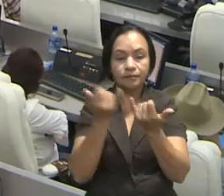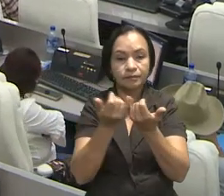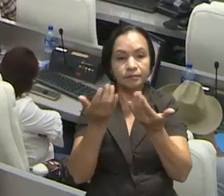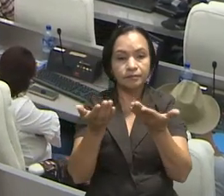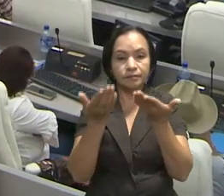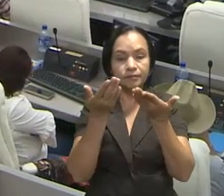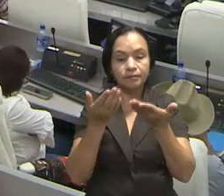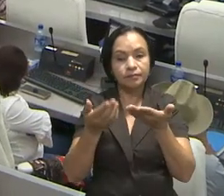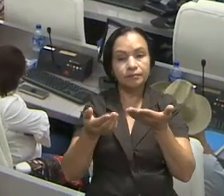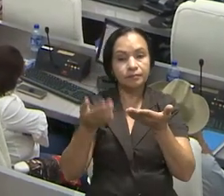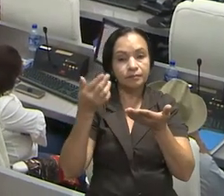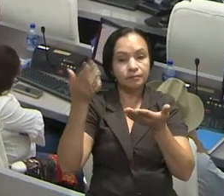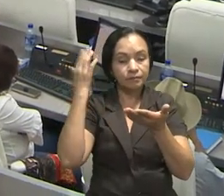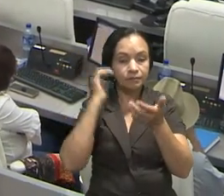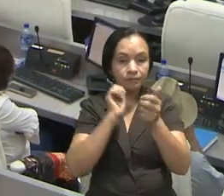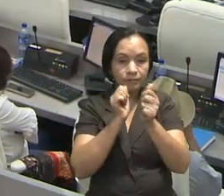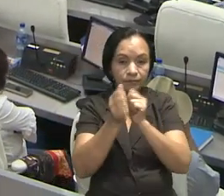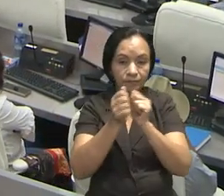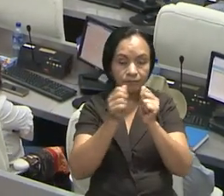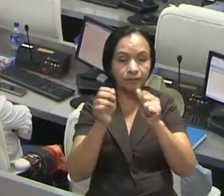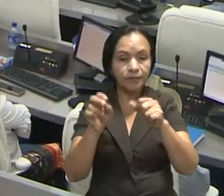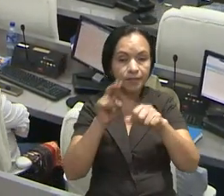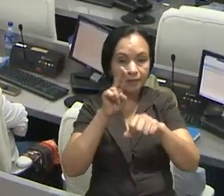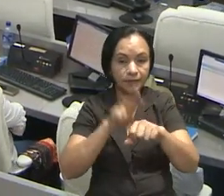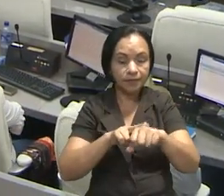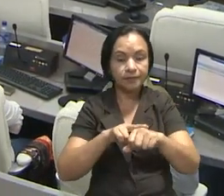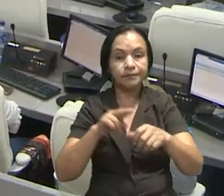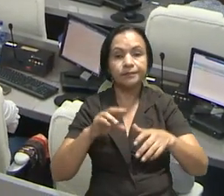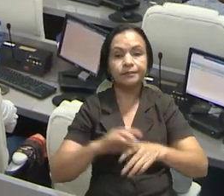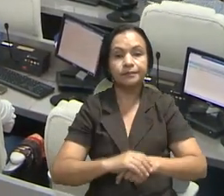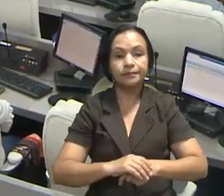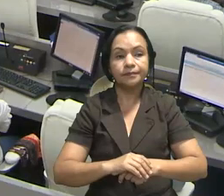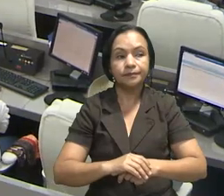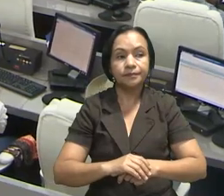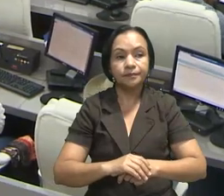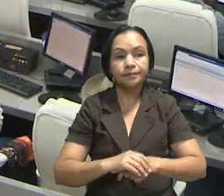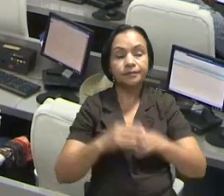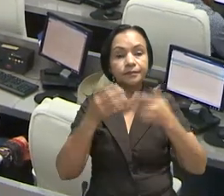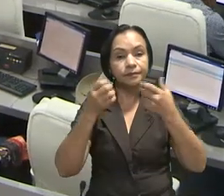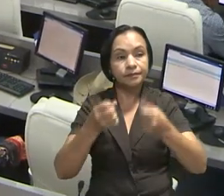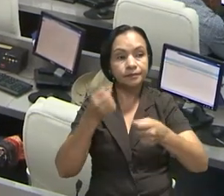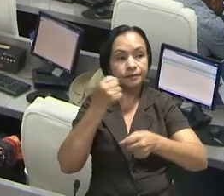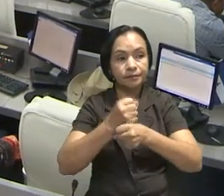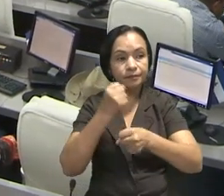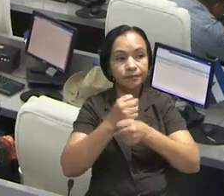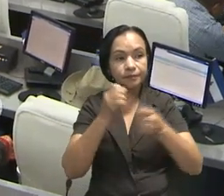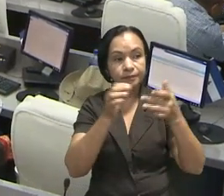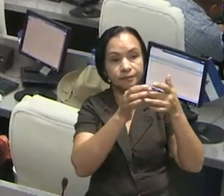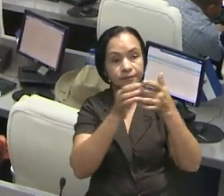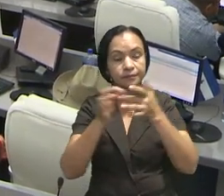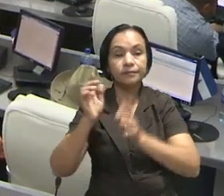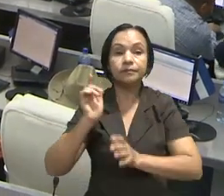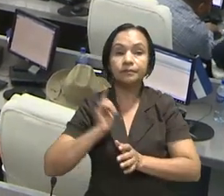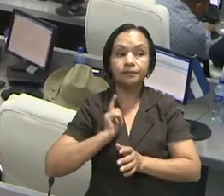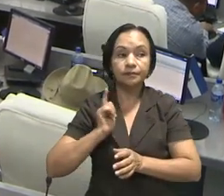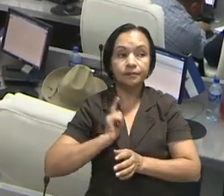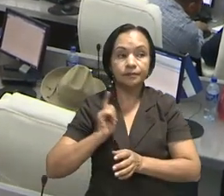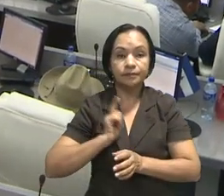de la historia del deporte nacional. Entre sus logros deportivos más destacados se encuentran